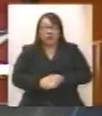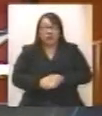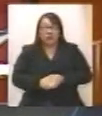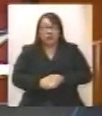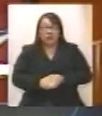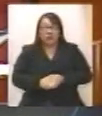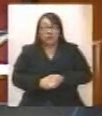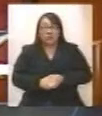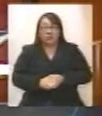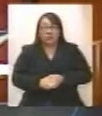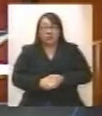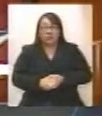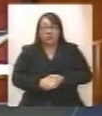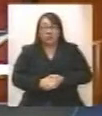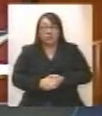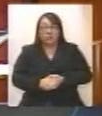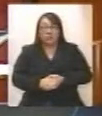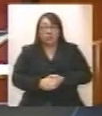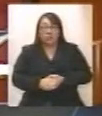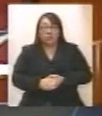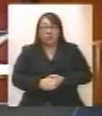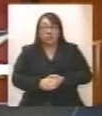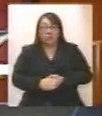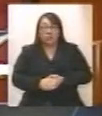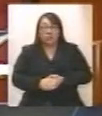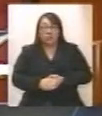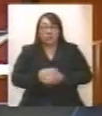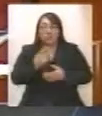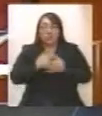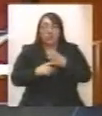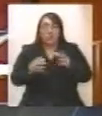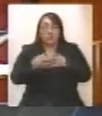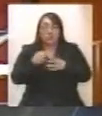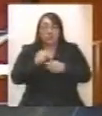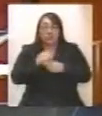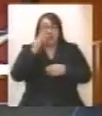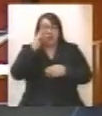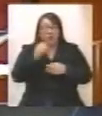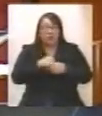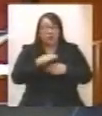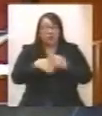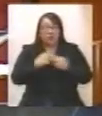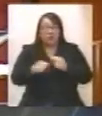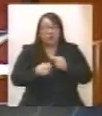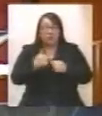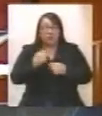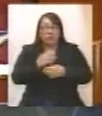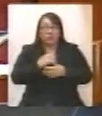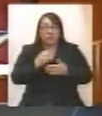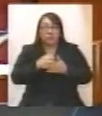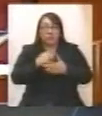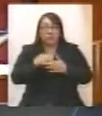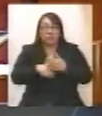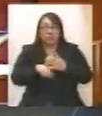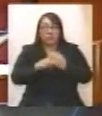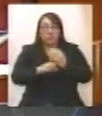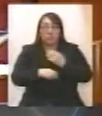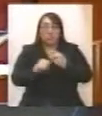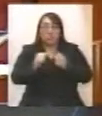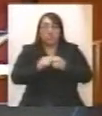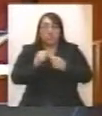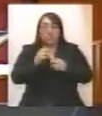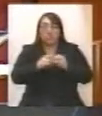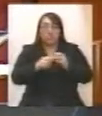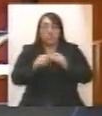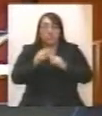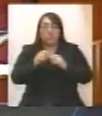trabajando en la modernización de la función criminalística policial en las principales ciudades del país, con la